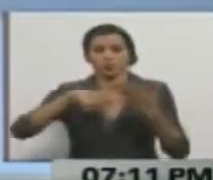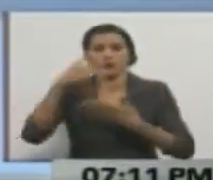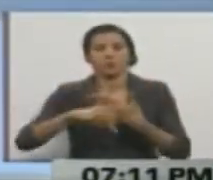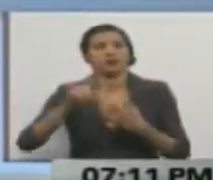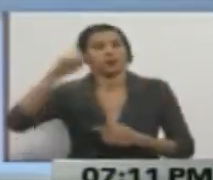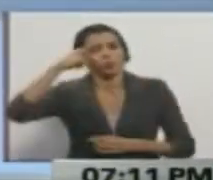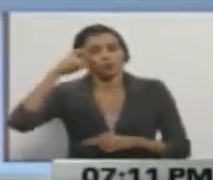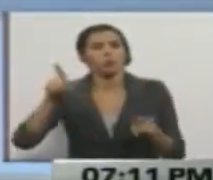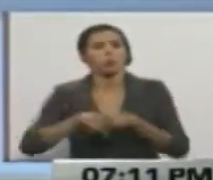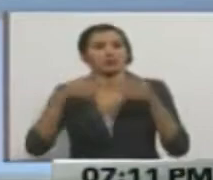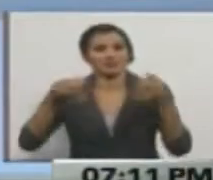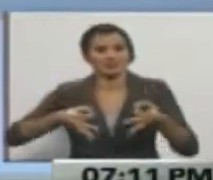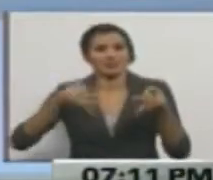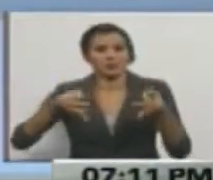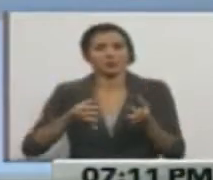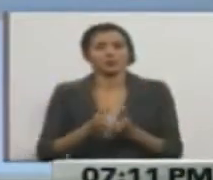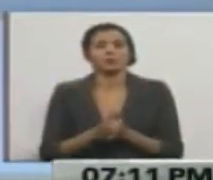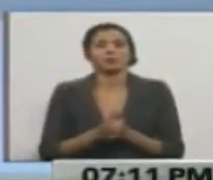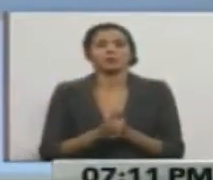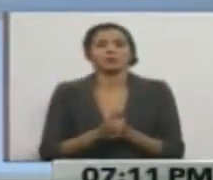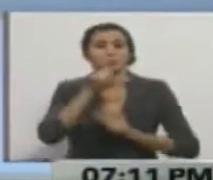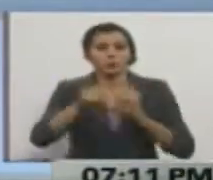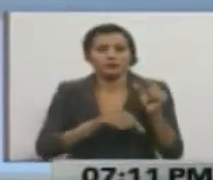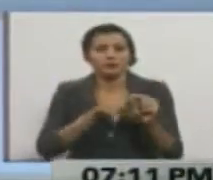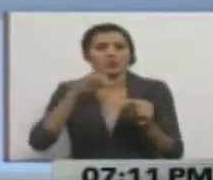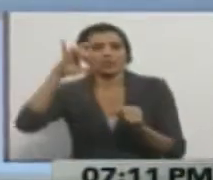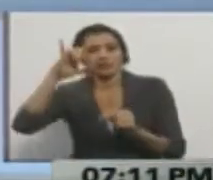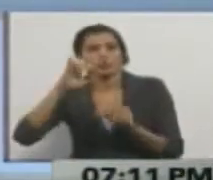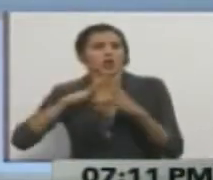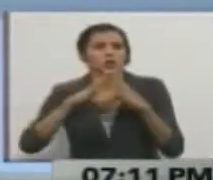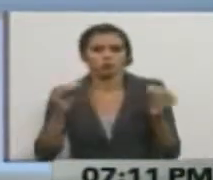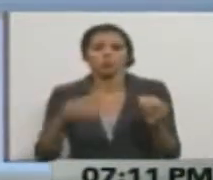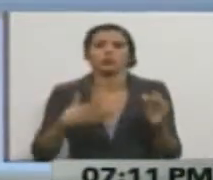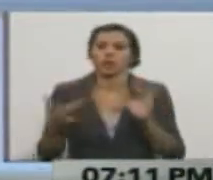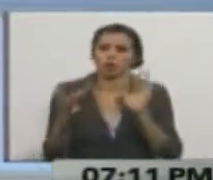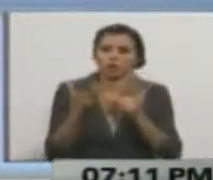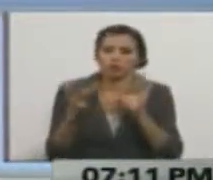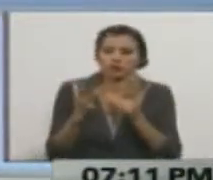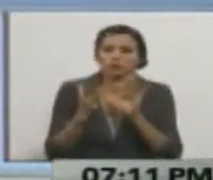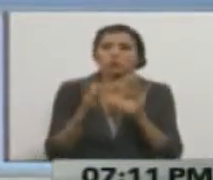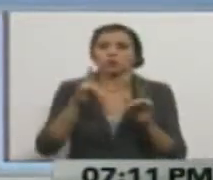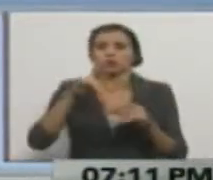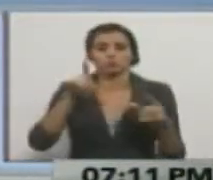Recordemos, como siempre, nuestras redes sociales. Nos pueden contactar por Twitter con